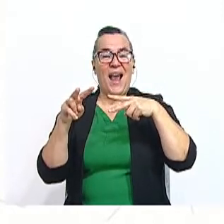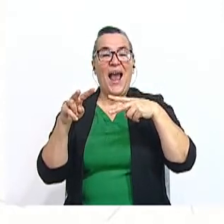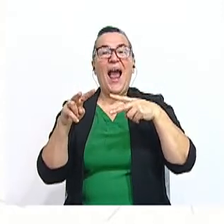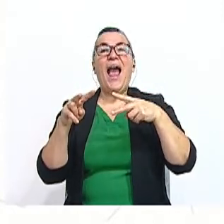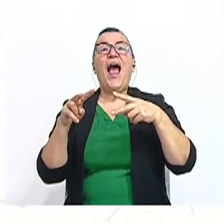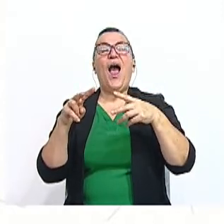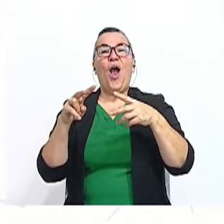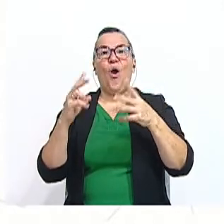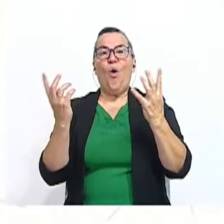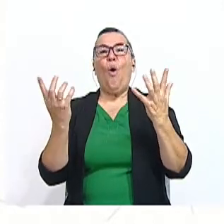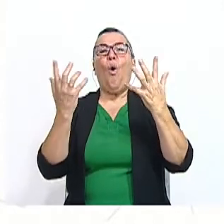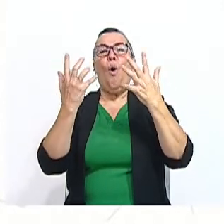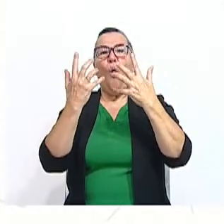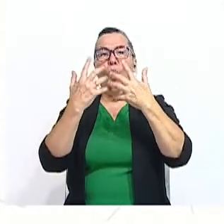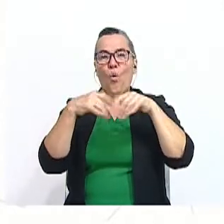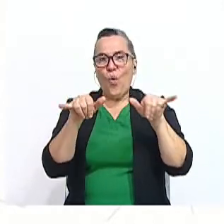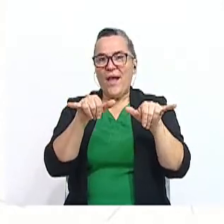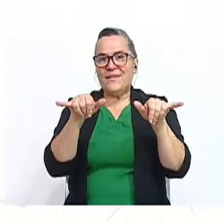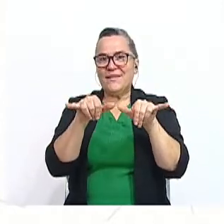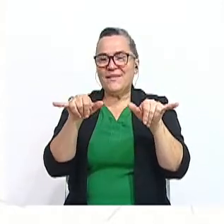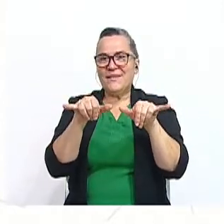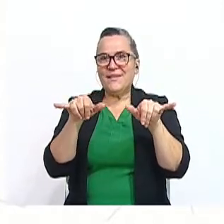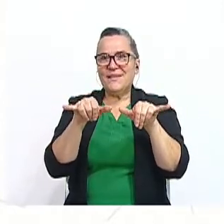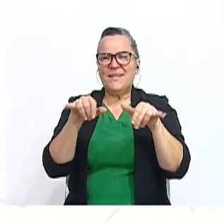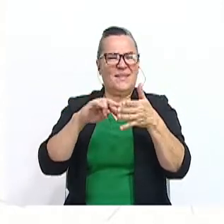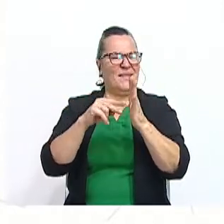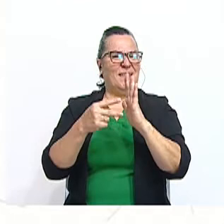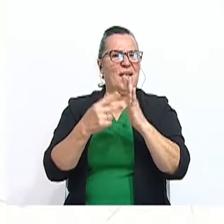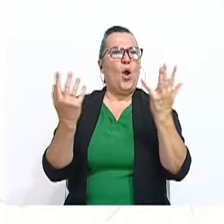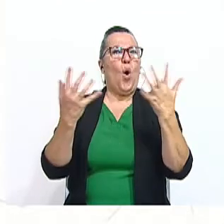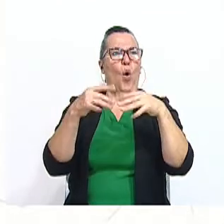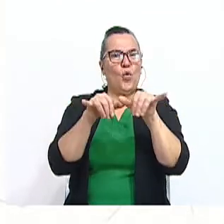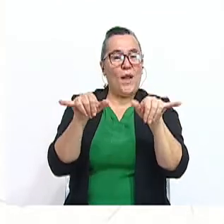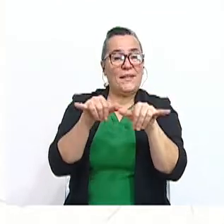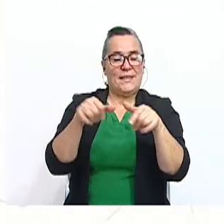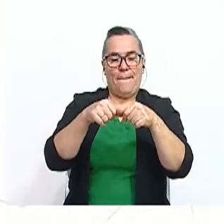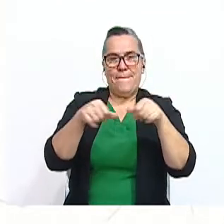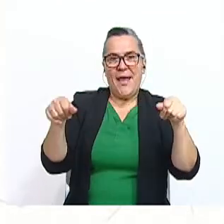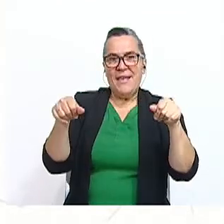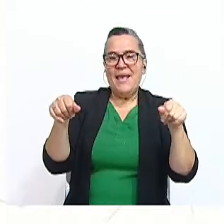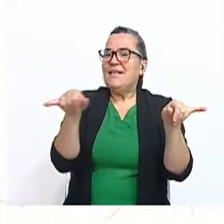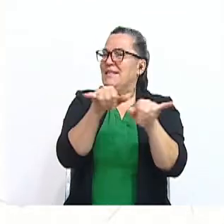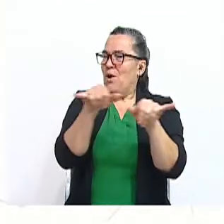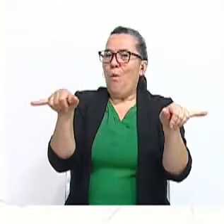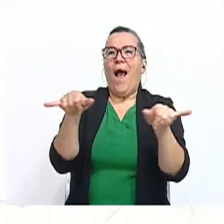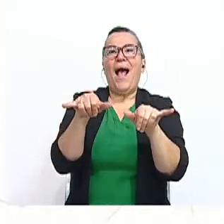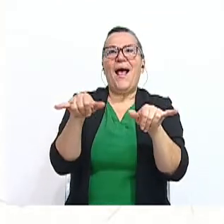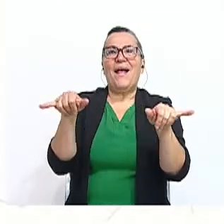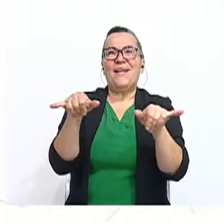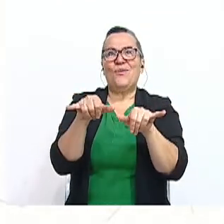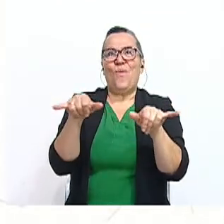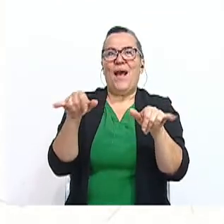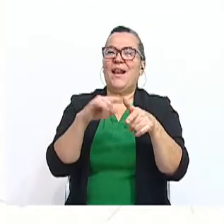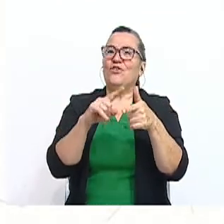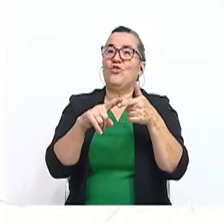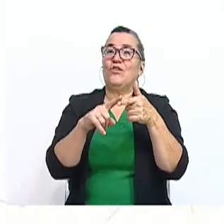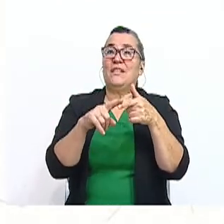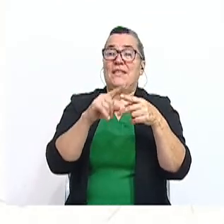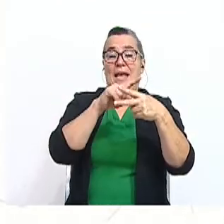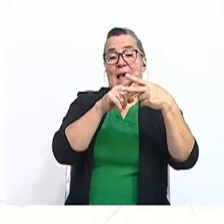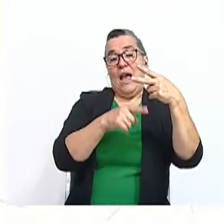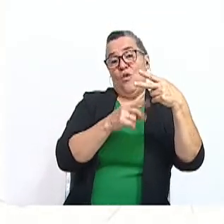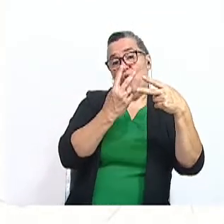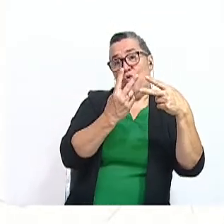ángulos congruentes. Muy bien. ¿Esto qué implica? Que sus medidas son iguales. Entonces, como el ángulo